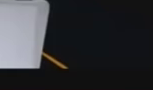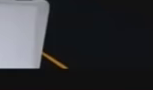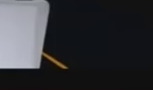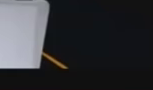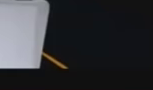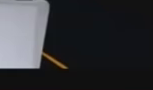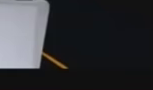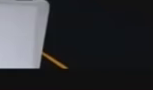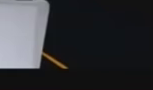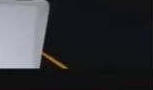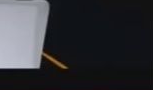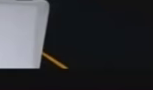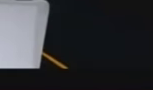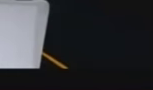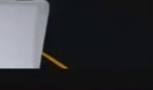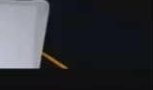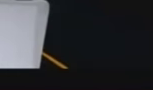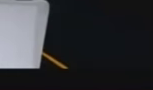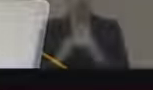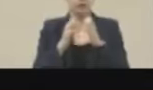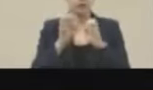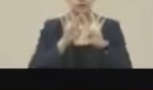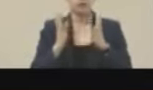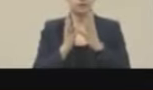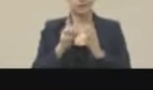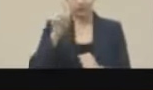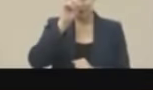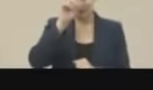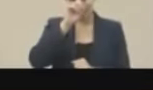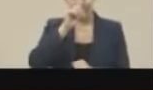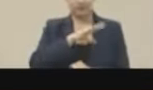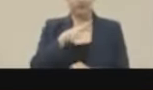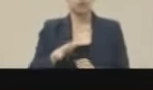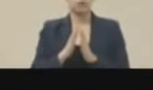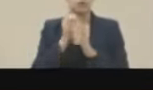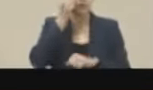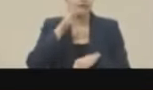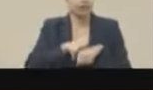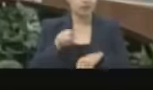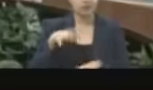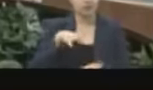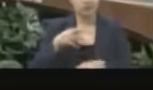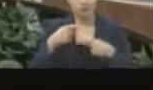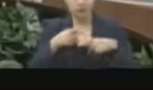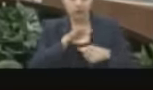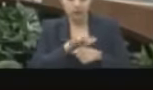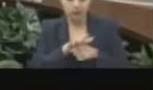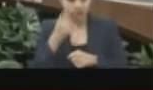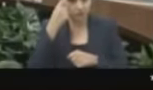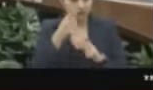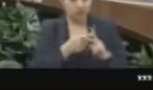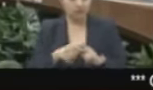estas versiones que ya circulan en todas las columnas políticas, en muchas columnas políticas, en donde se habla de si lo que quiere la 4T